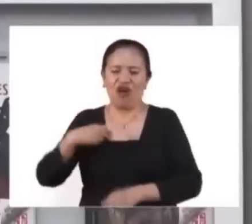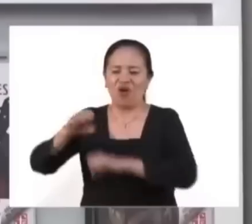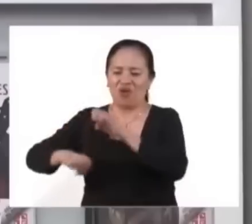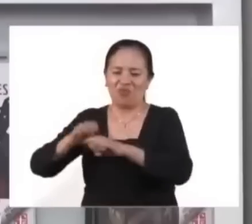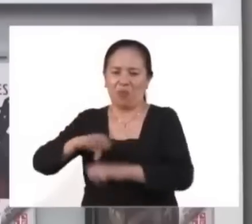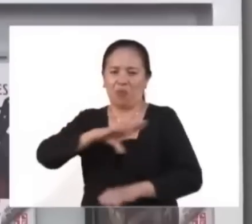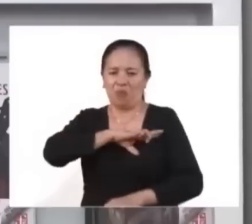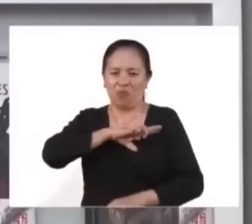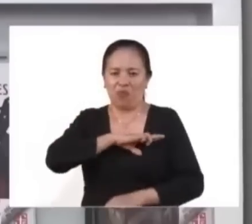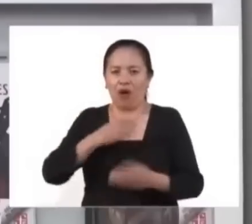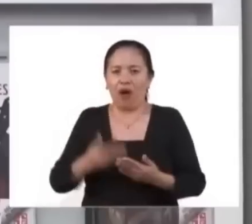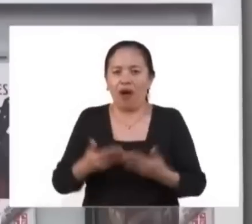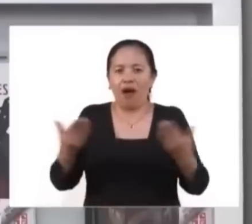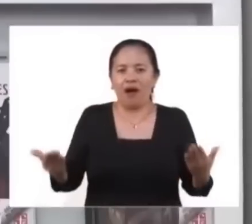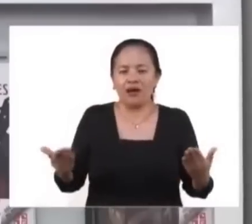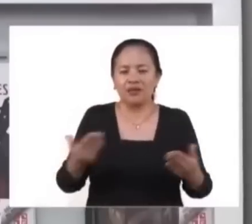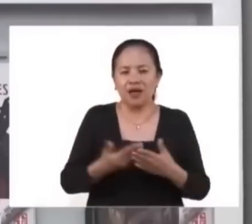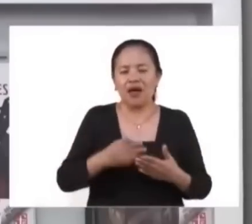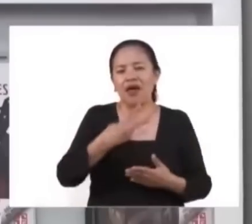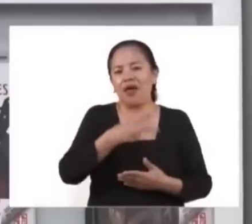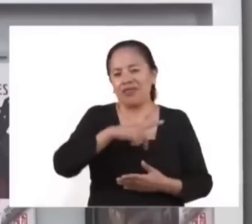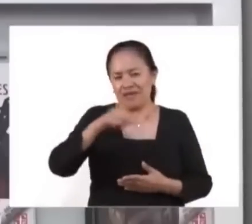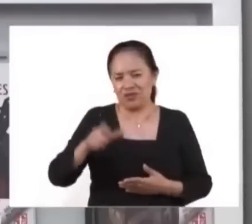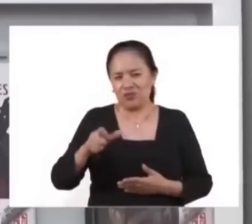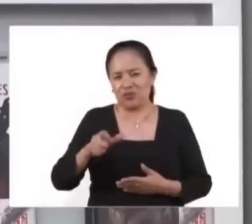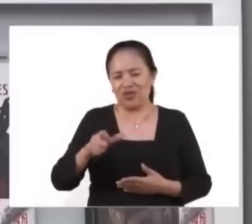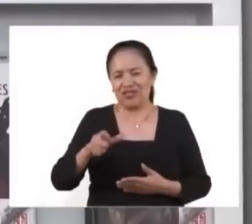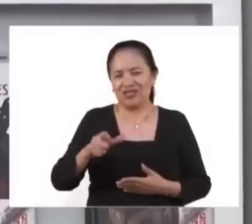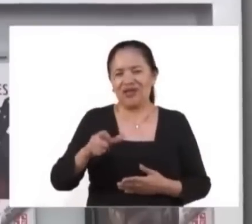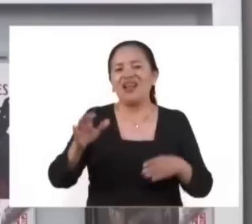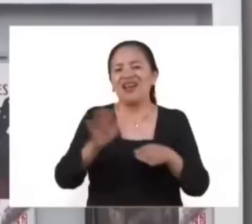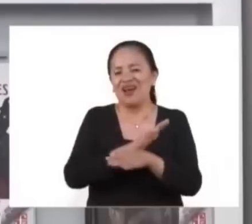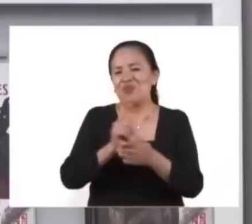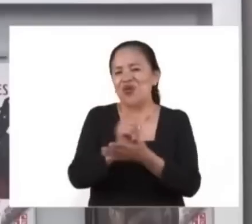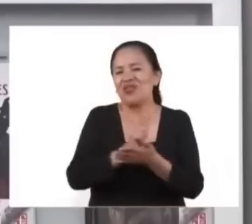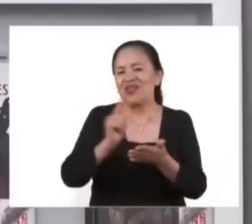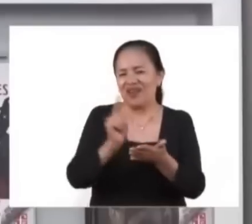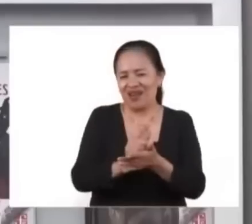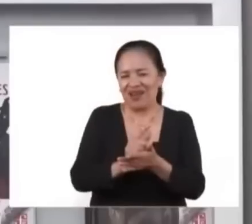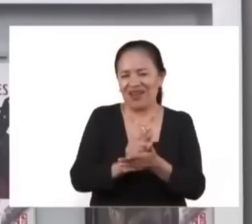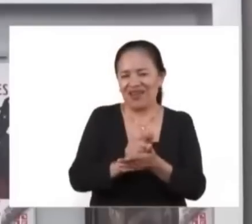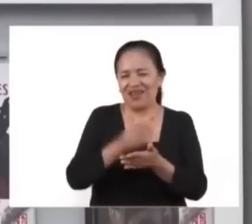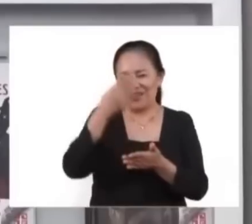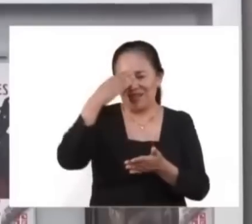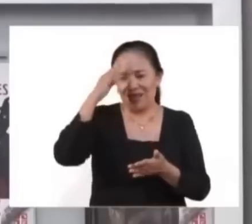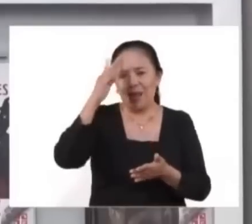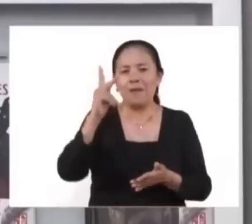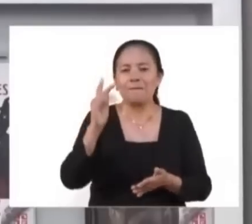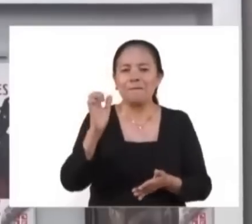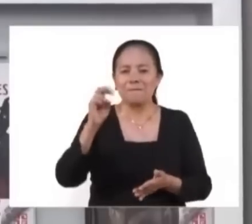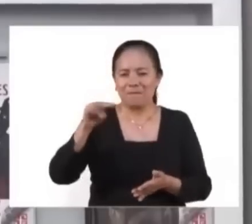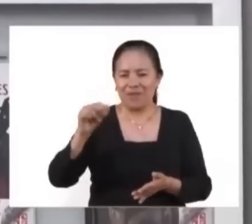hasta la reforma energética del 2013 de Peña Nieto lo que se trató es de